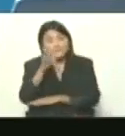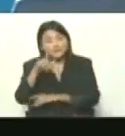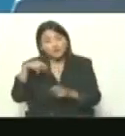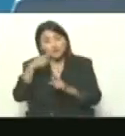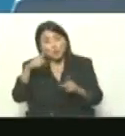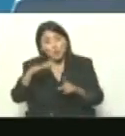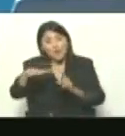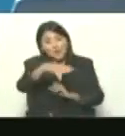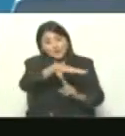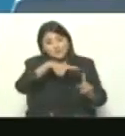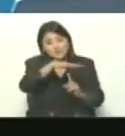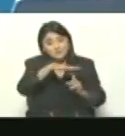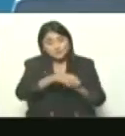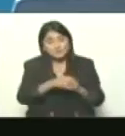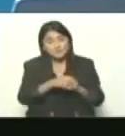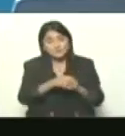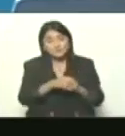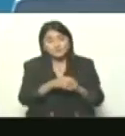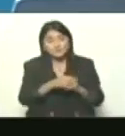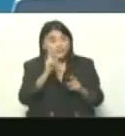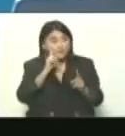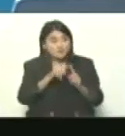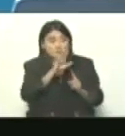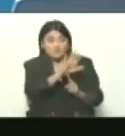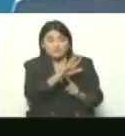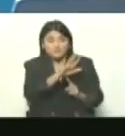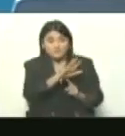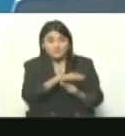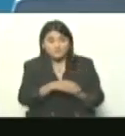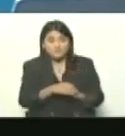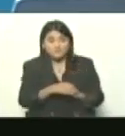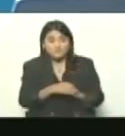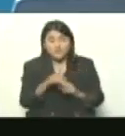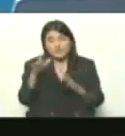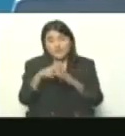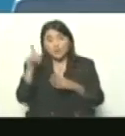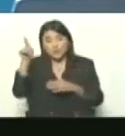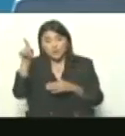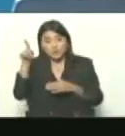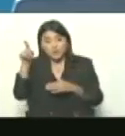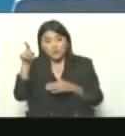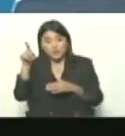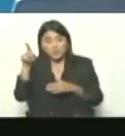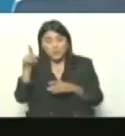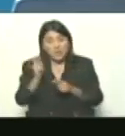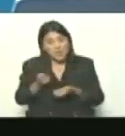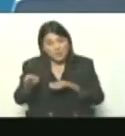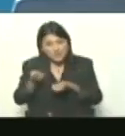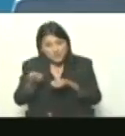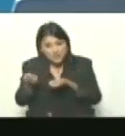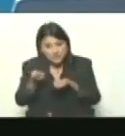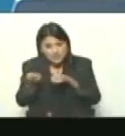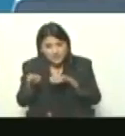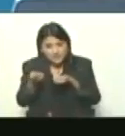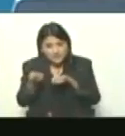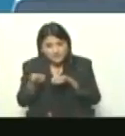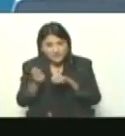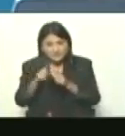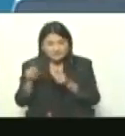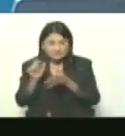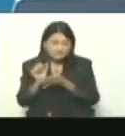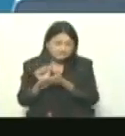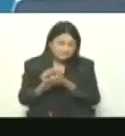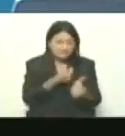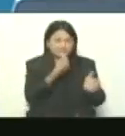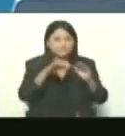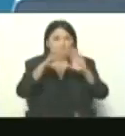naturales que están en el Amazonas. Es el objetivo de los poderes mundiales, que han gobernado y que han destruido el planeta